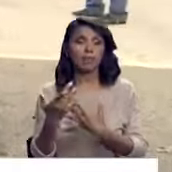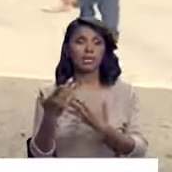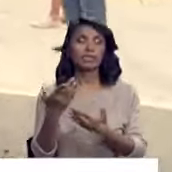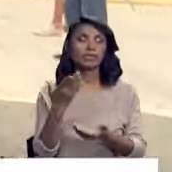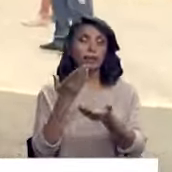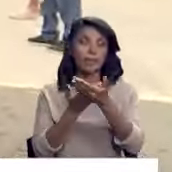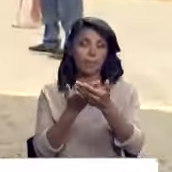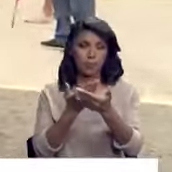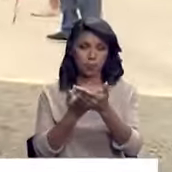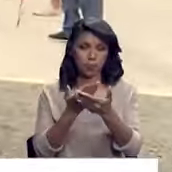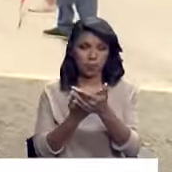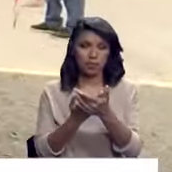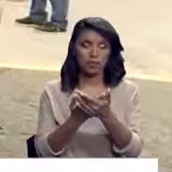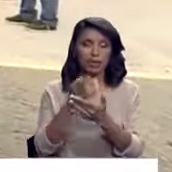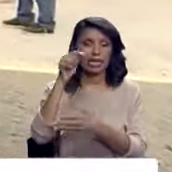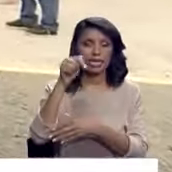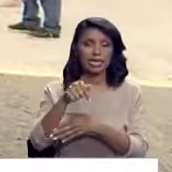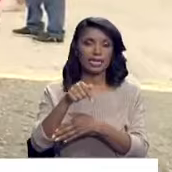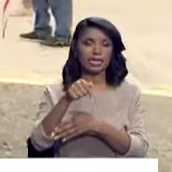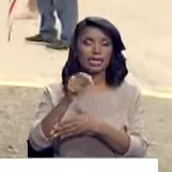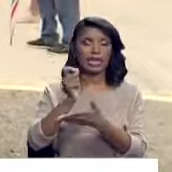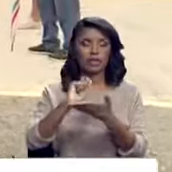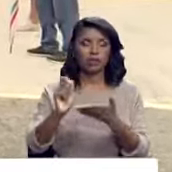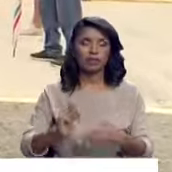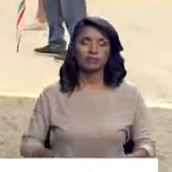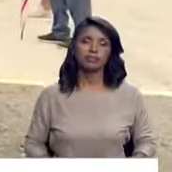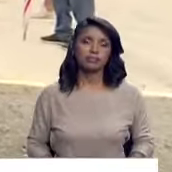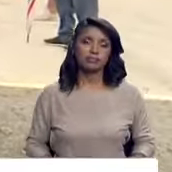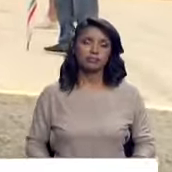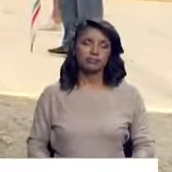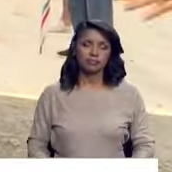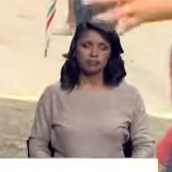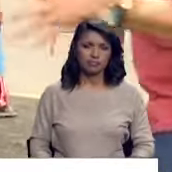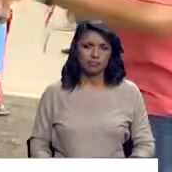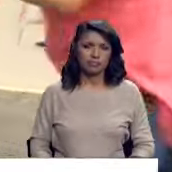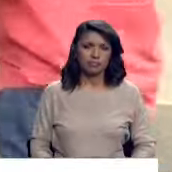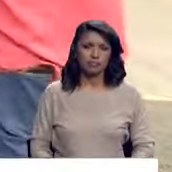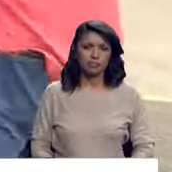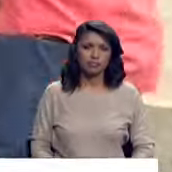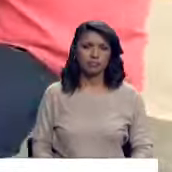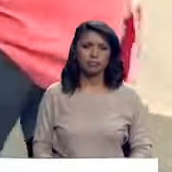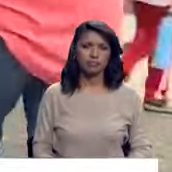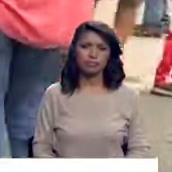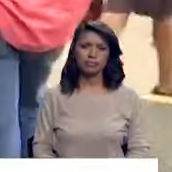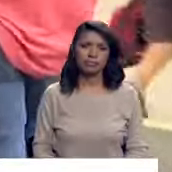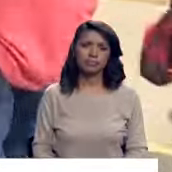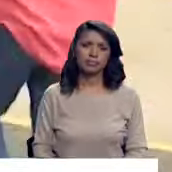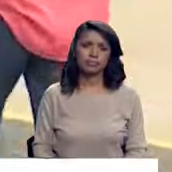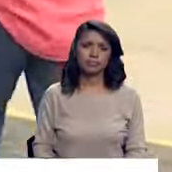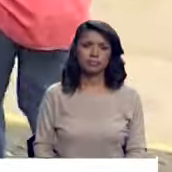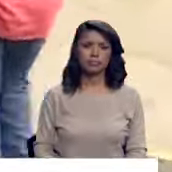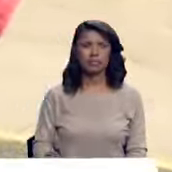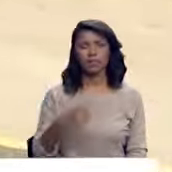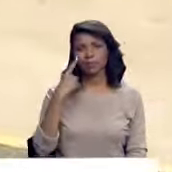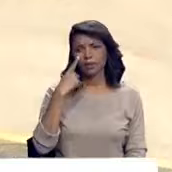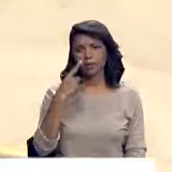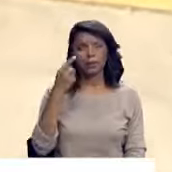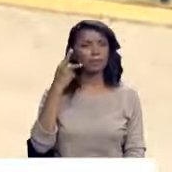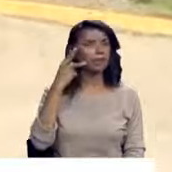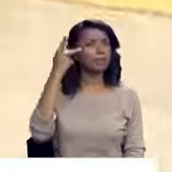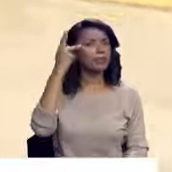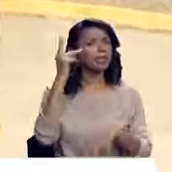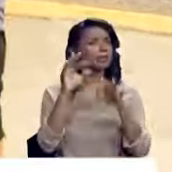de hermeticidad acá en el área de la Escuela República de Costa Rica. Vamos a también a acercarnos a otros padres de